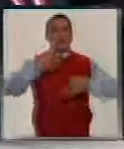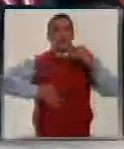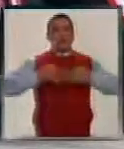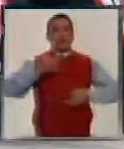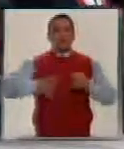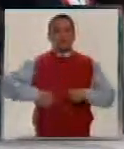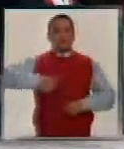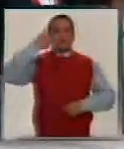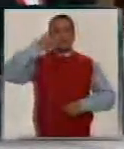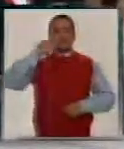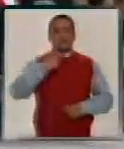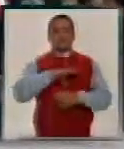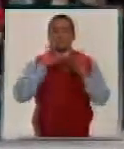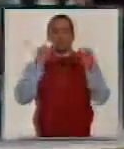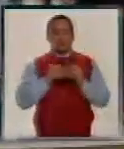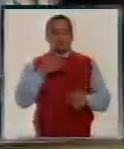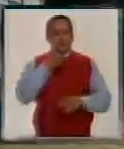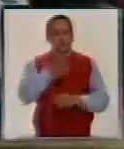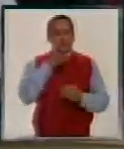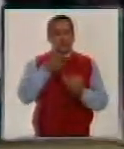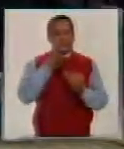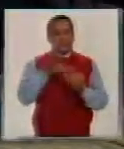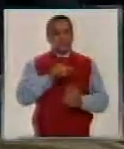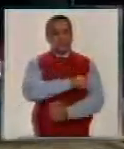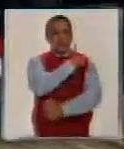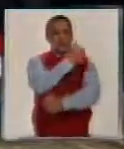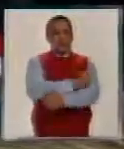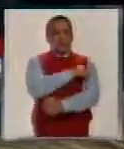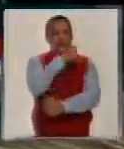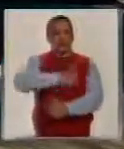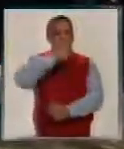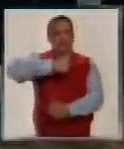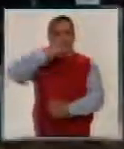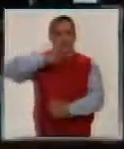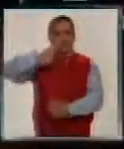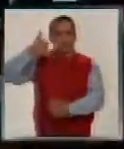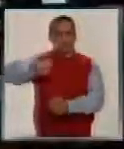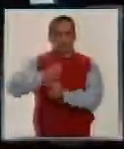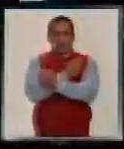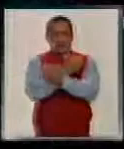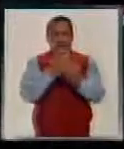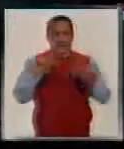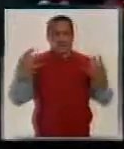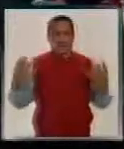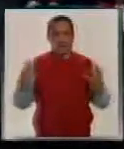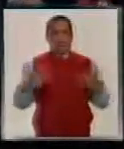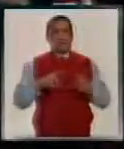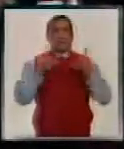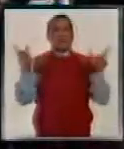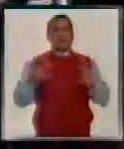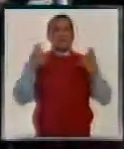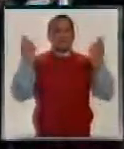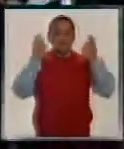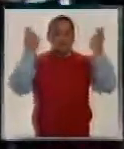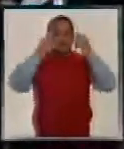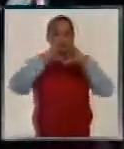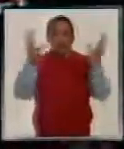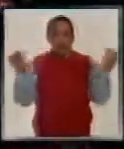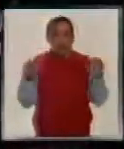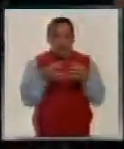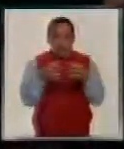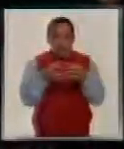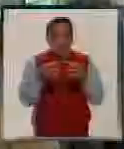César San Martín, entre otros, además de autoridades militares. Luego de la ceremonia, las autoridades del Ejecutivo y de las